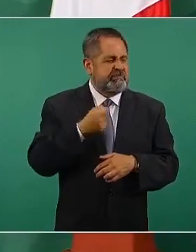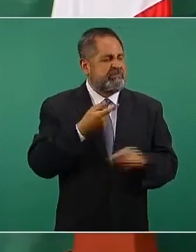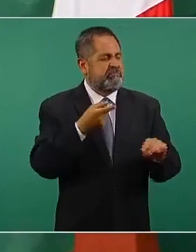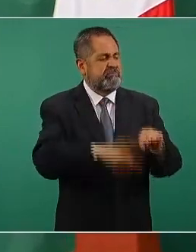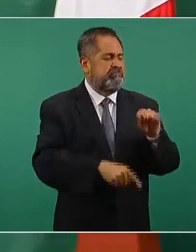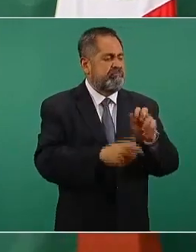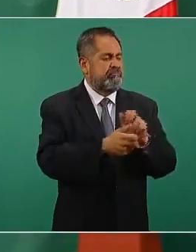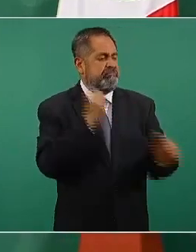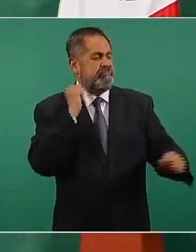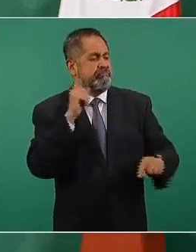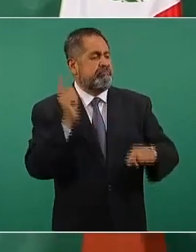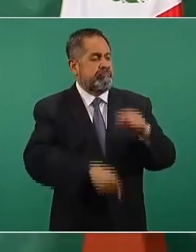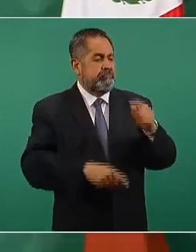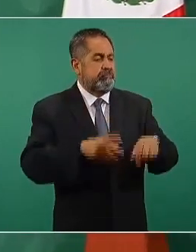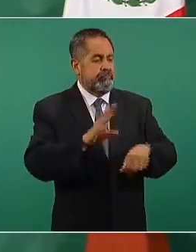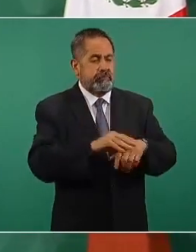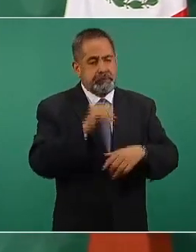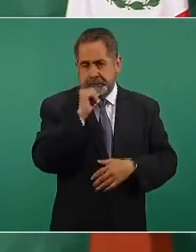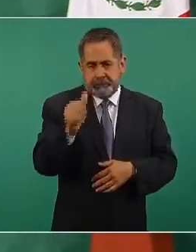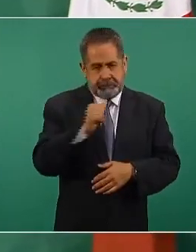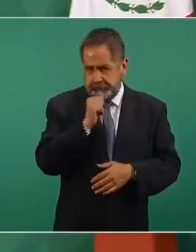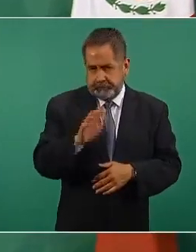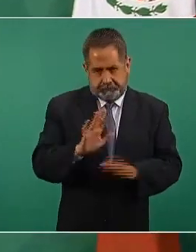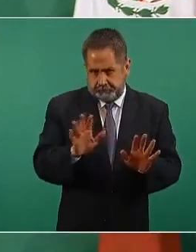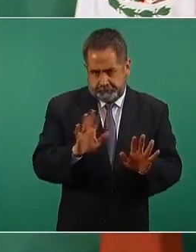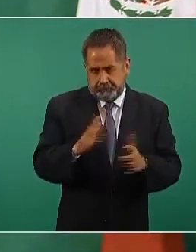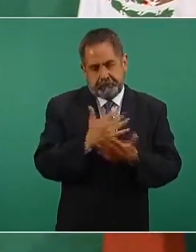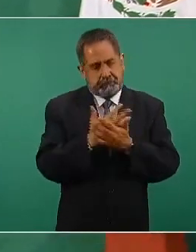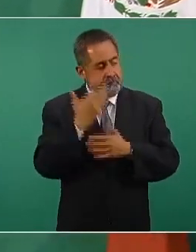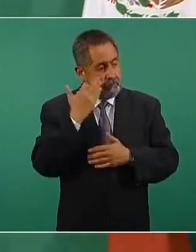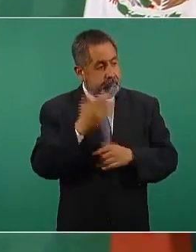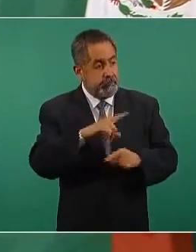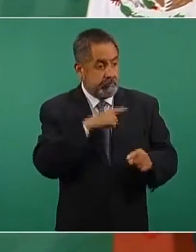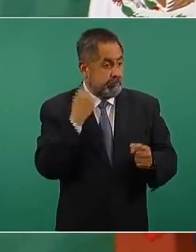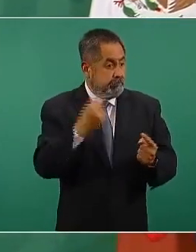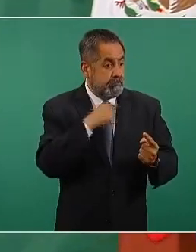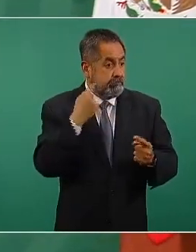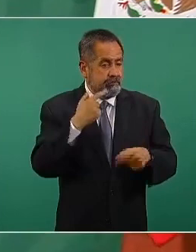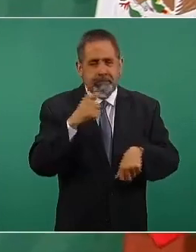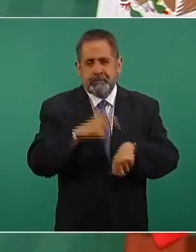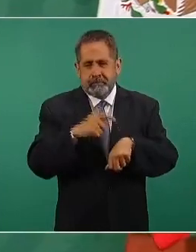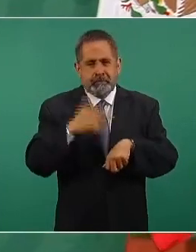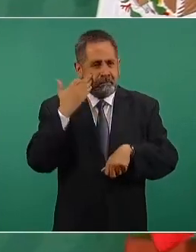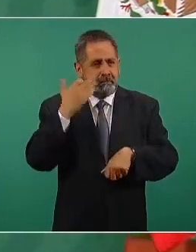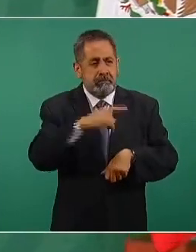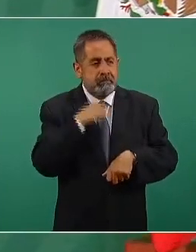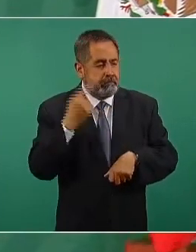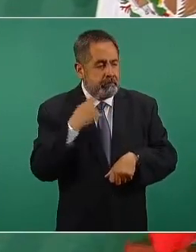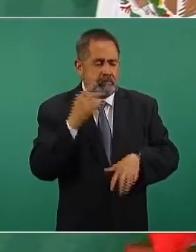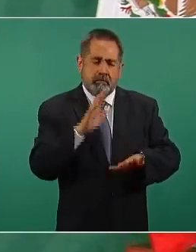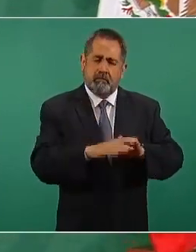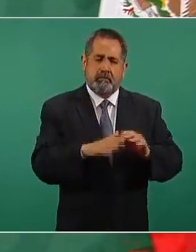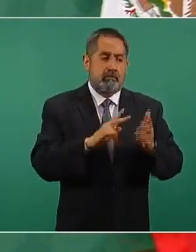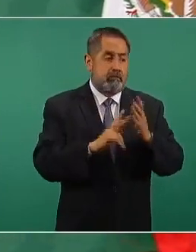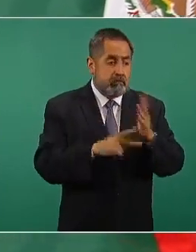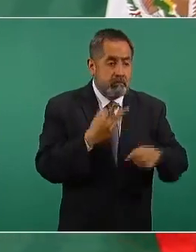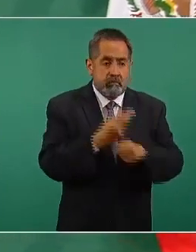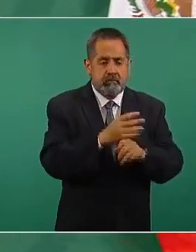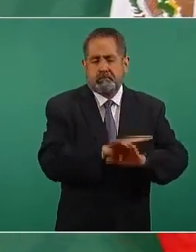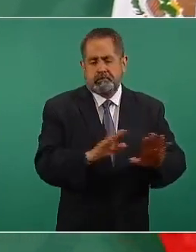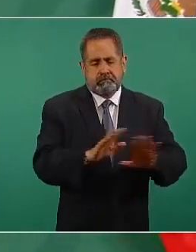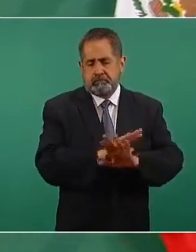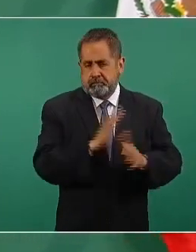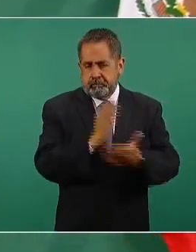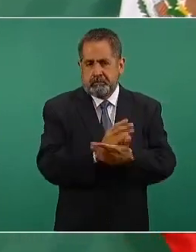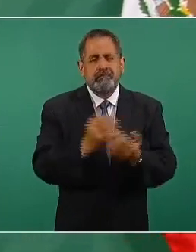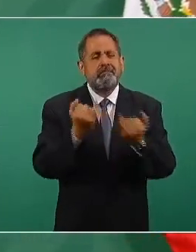a nadie se le quitó un contrato. es un poco lo que sucedió con las